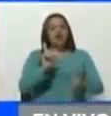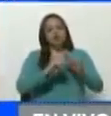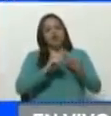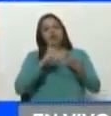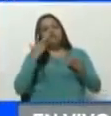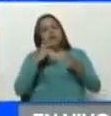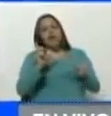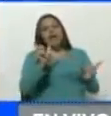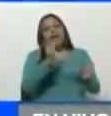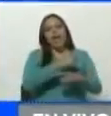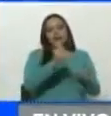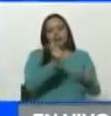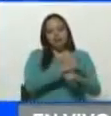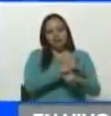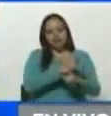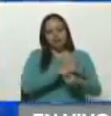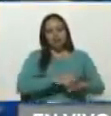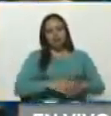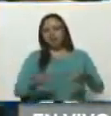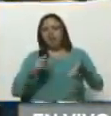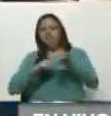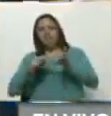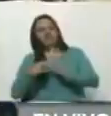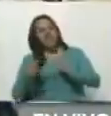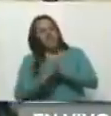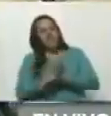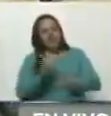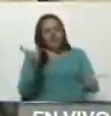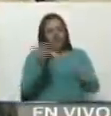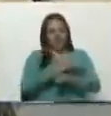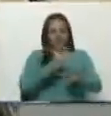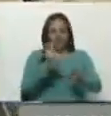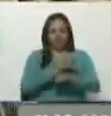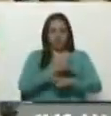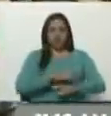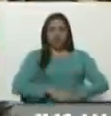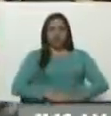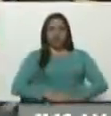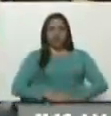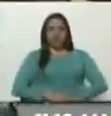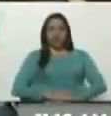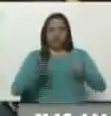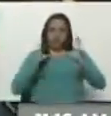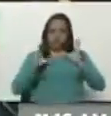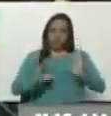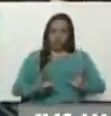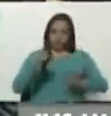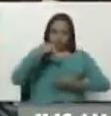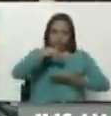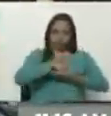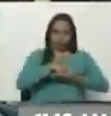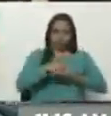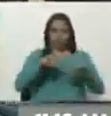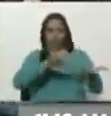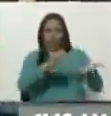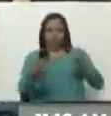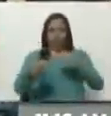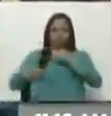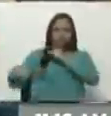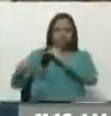cáncer. ¿Qué es el cáncer? nuestro organismo más o menos funciona